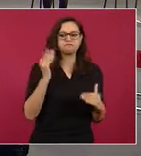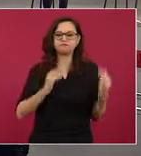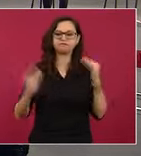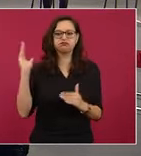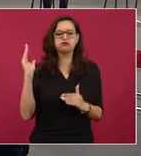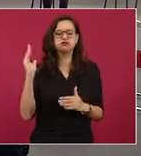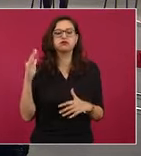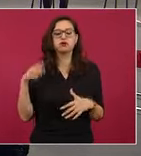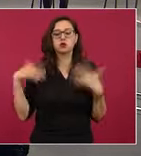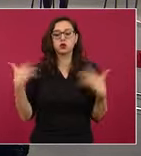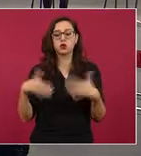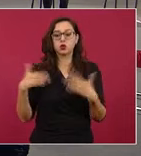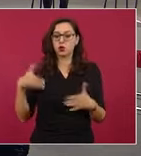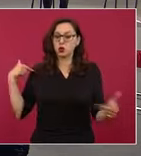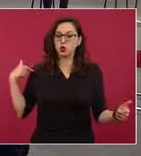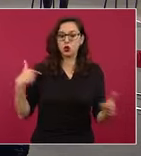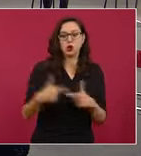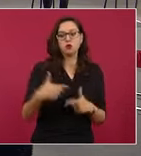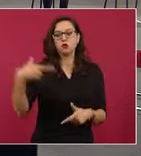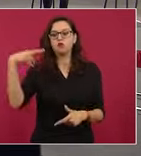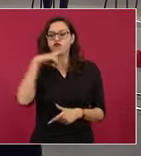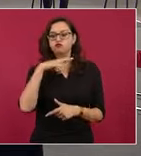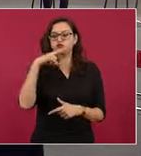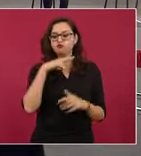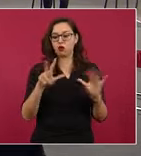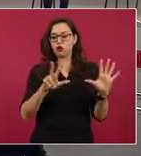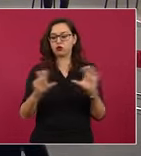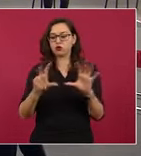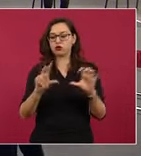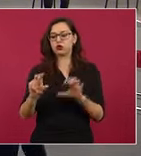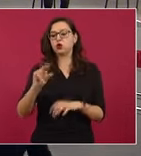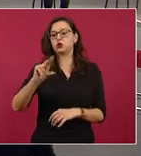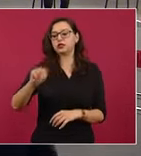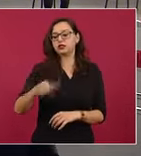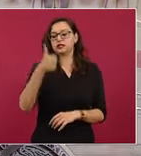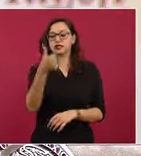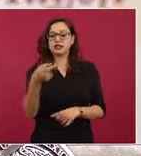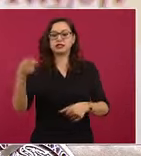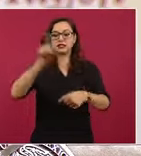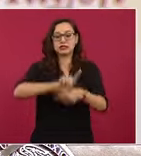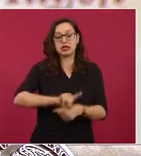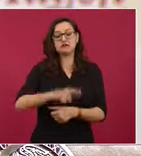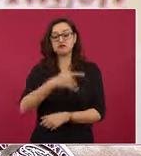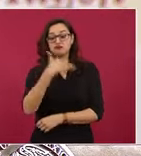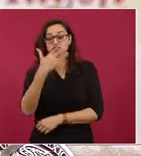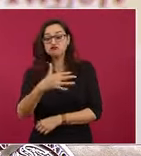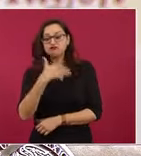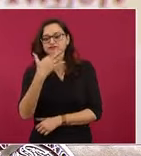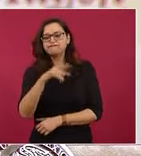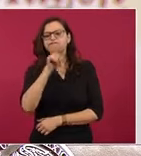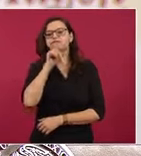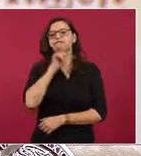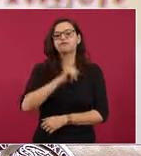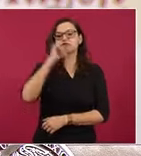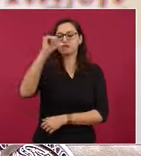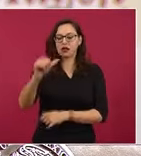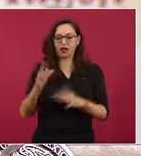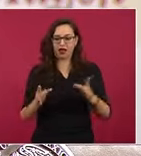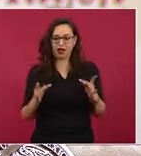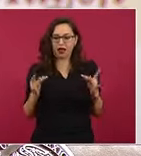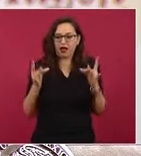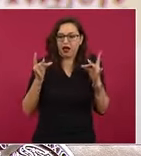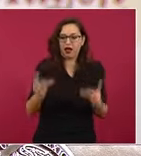récord, 886 días, sin corrupción y con la más alta calidad. La Torre de